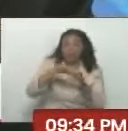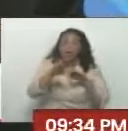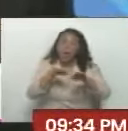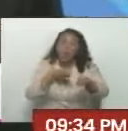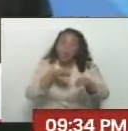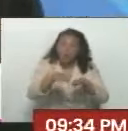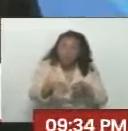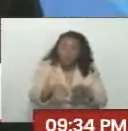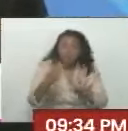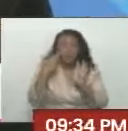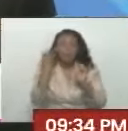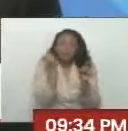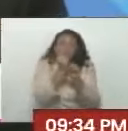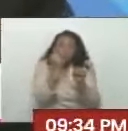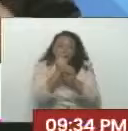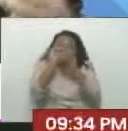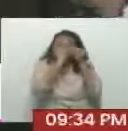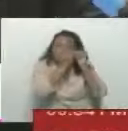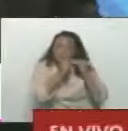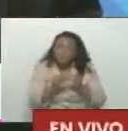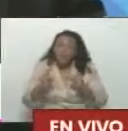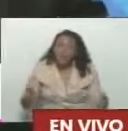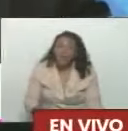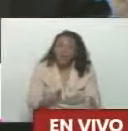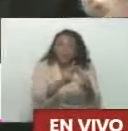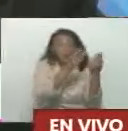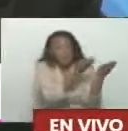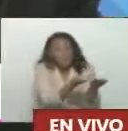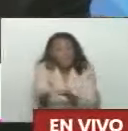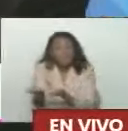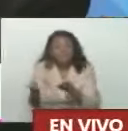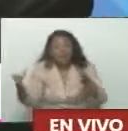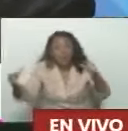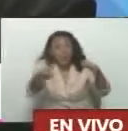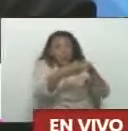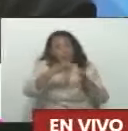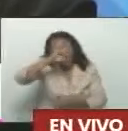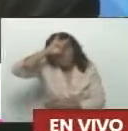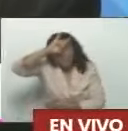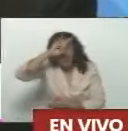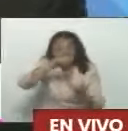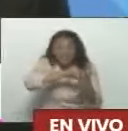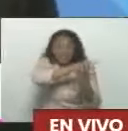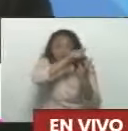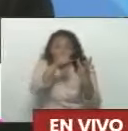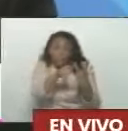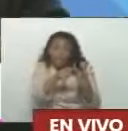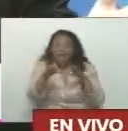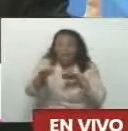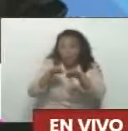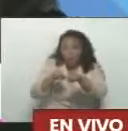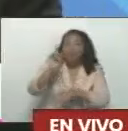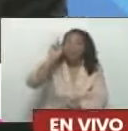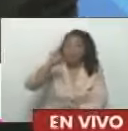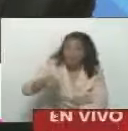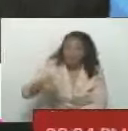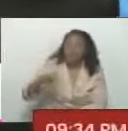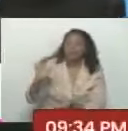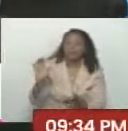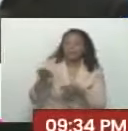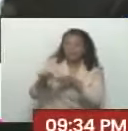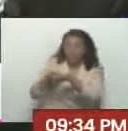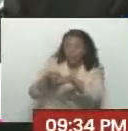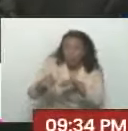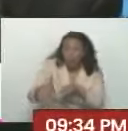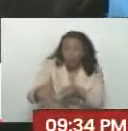Cojedes. Y estamos trabajando en un encuentro, invitarlos a ustedes a un encuentro de diablos de estos tres estados, porque en Cojedes también hay diablos en Tinaquillo, sí.